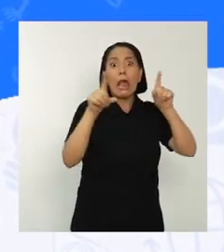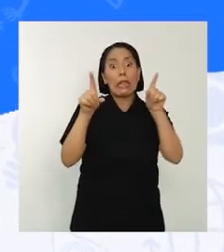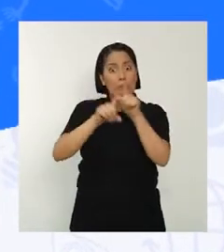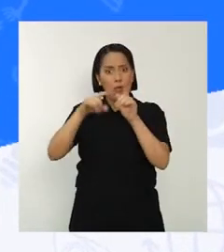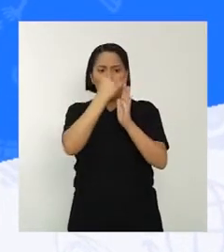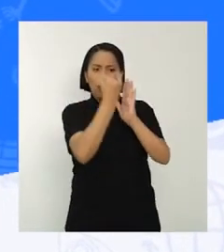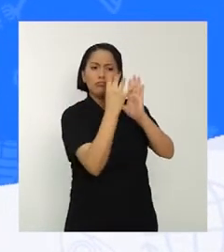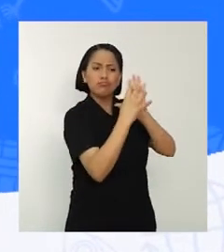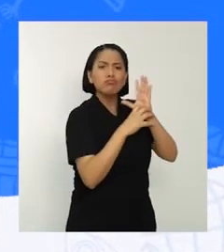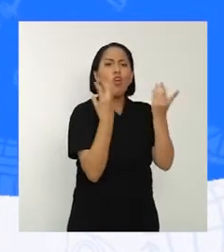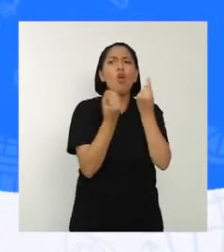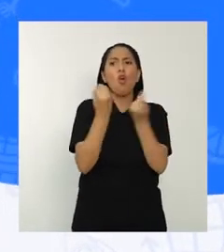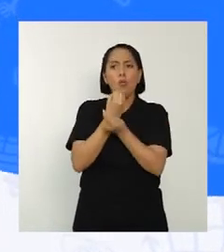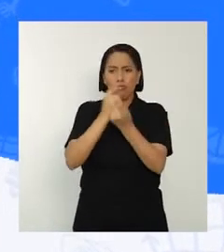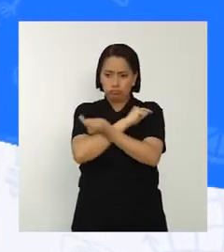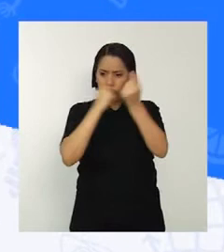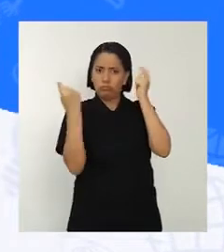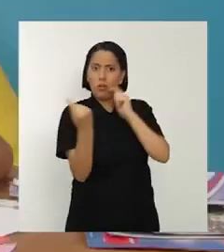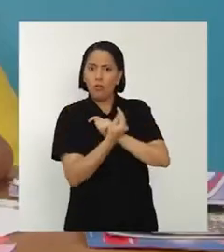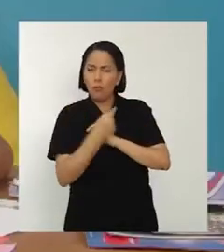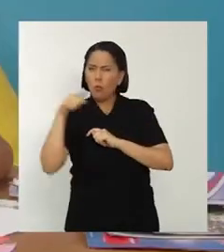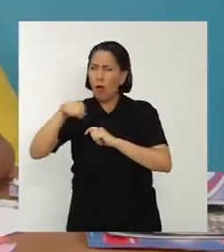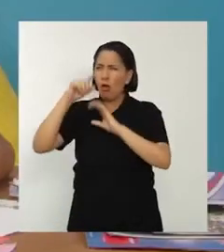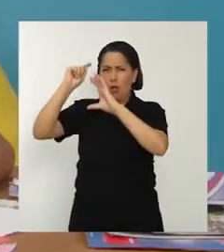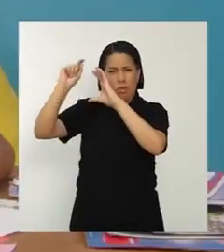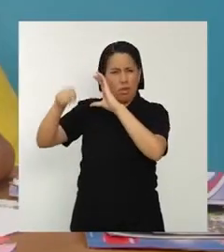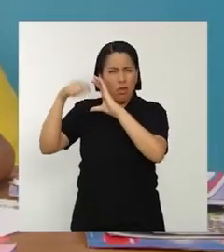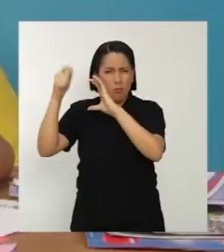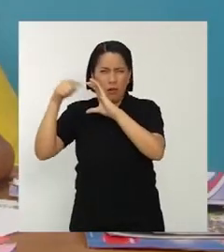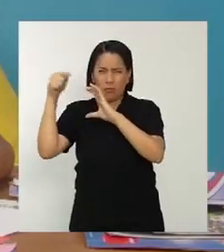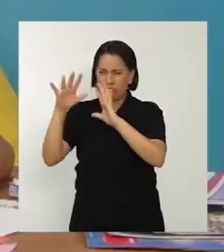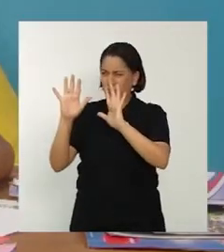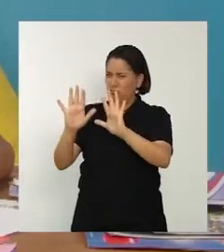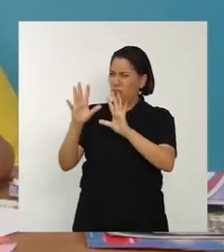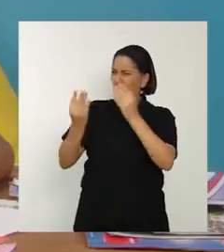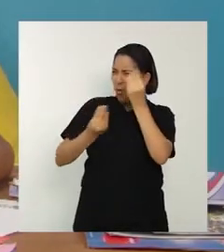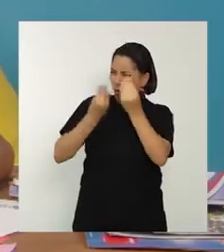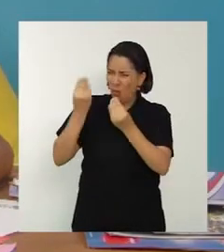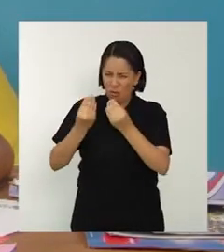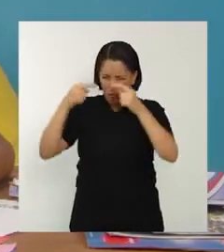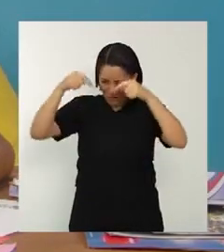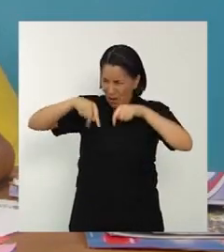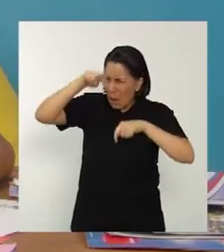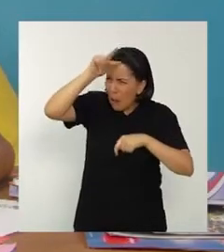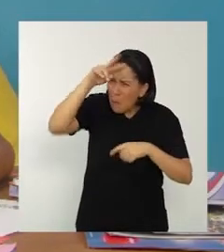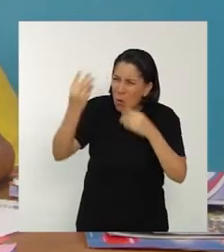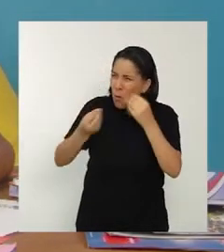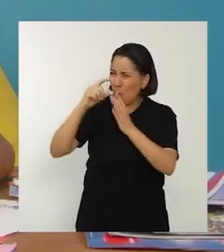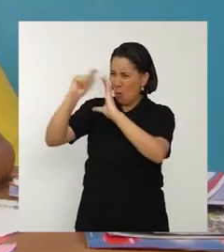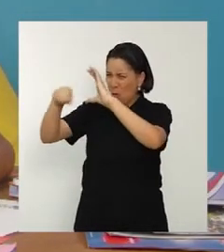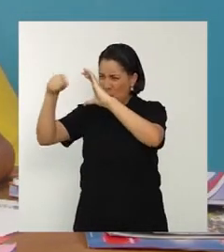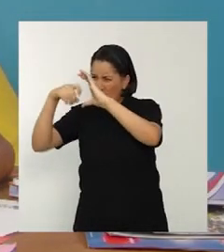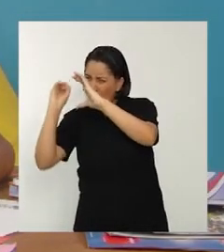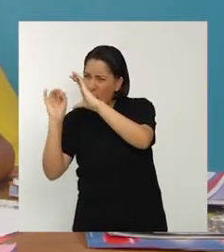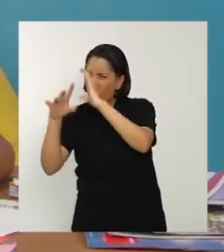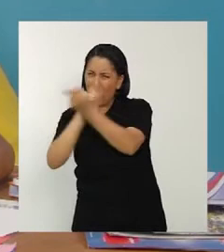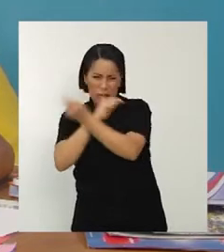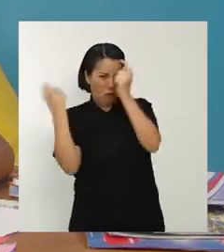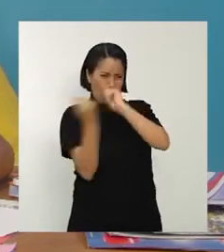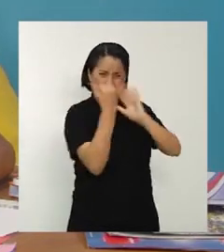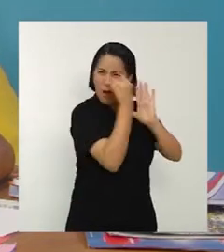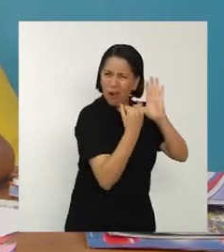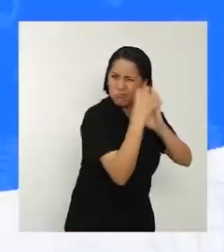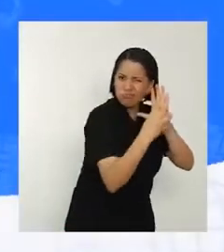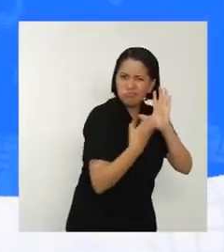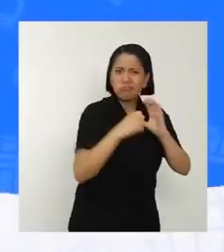han creado a base de audiovisuales. Eso había escuchado, pero ¿en el Perú ha habido algún cómic inspirado en una peli o una